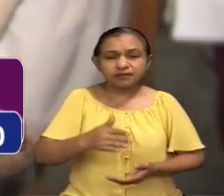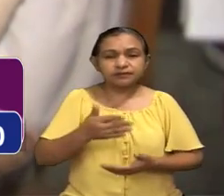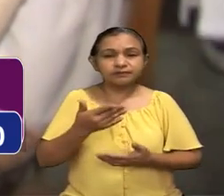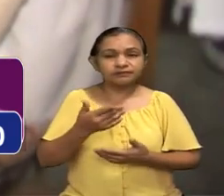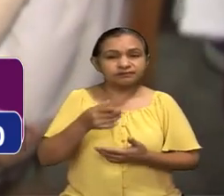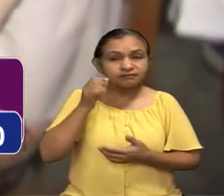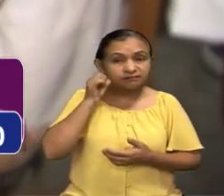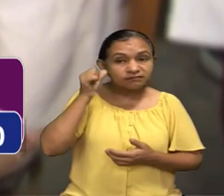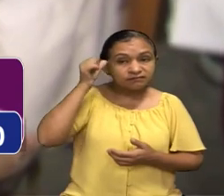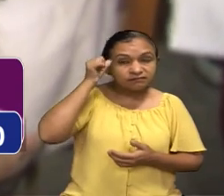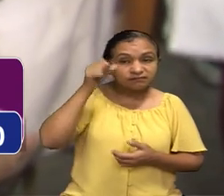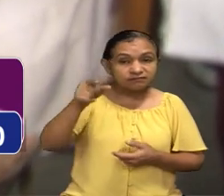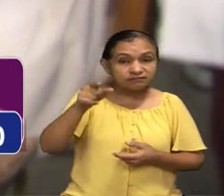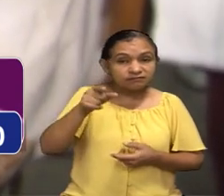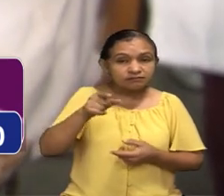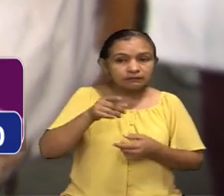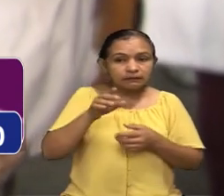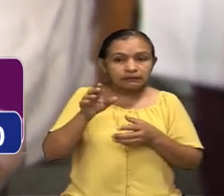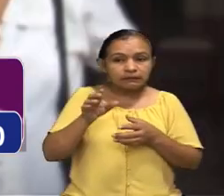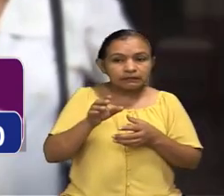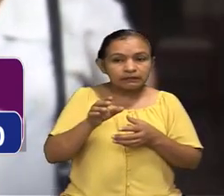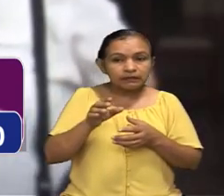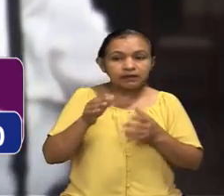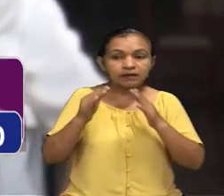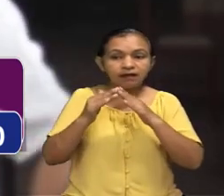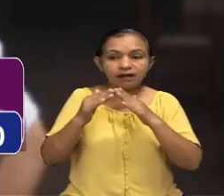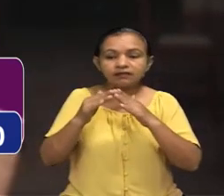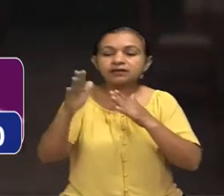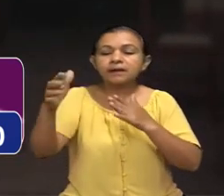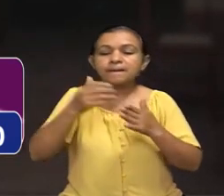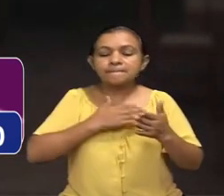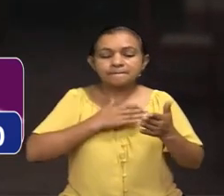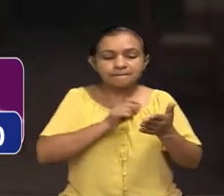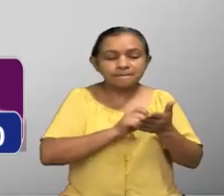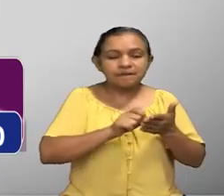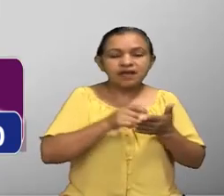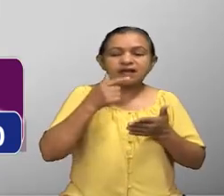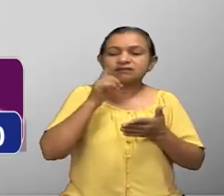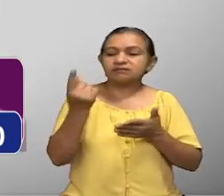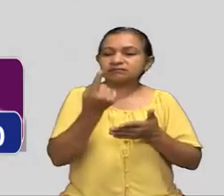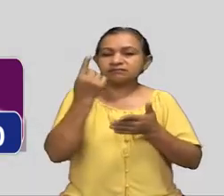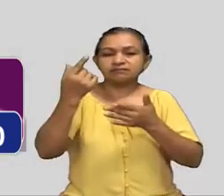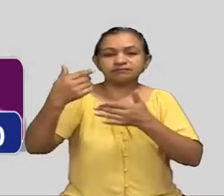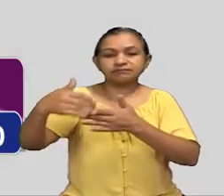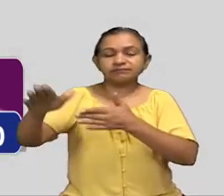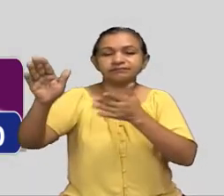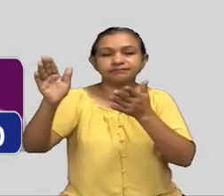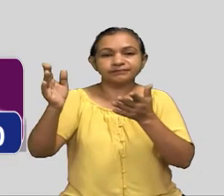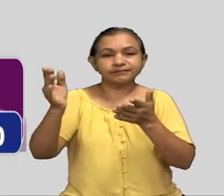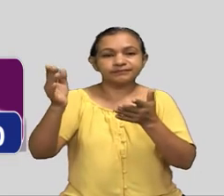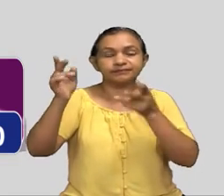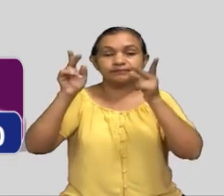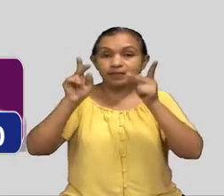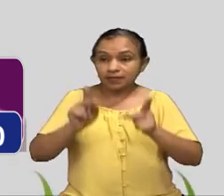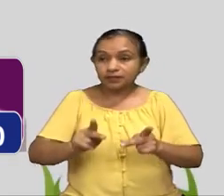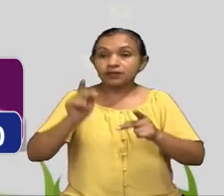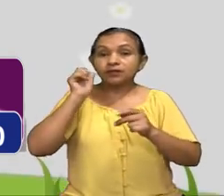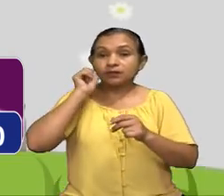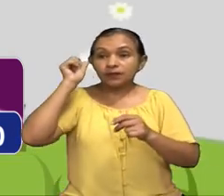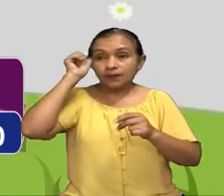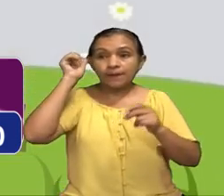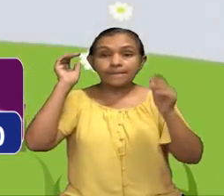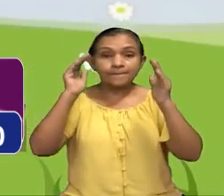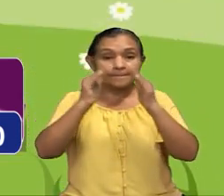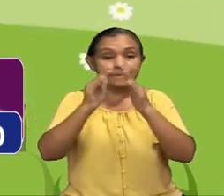las personas adultas mayores y muchas veces les quitaban las propiedades. Pero regreso al punto. Son sujetos de las casas